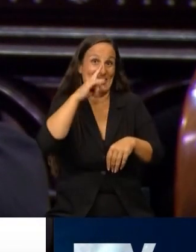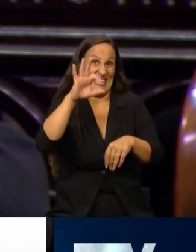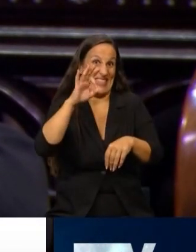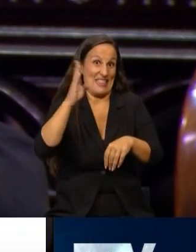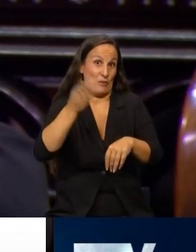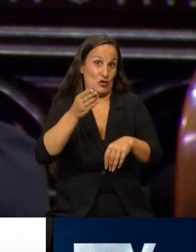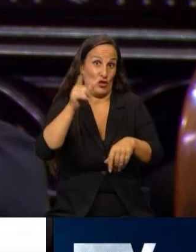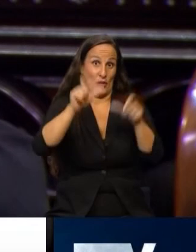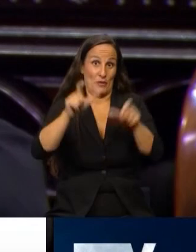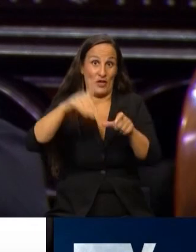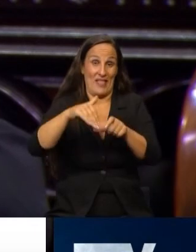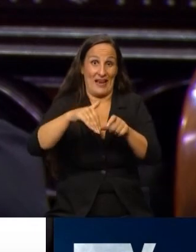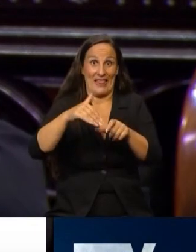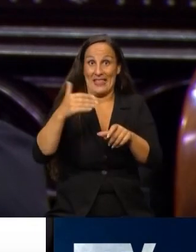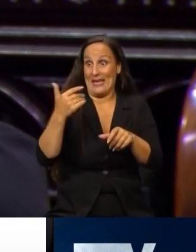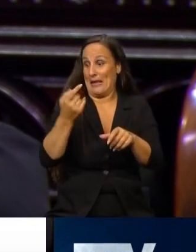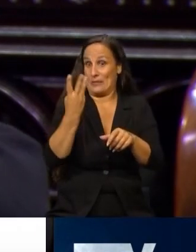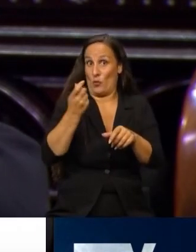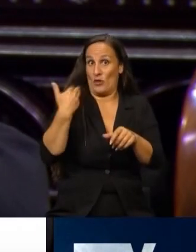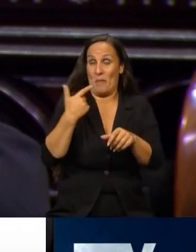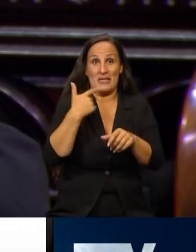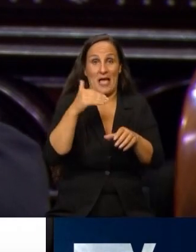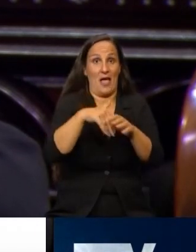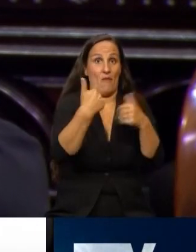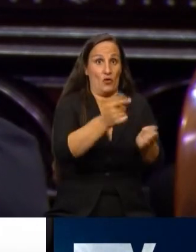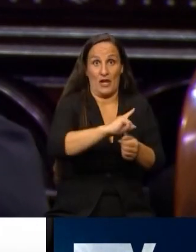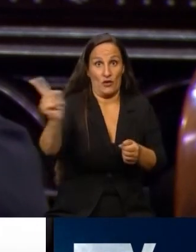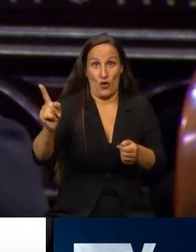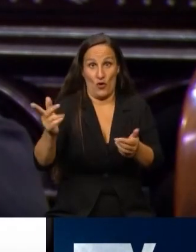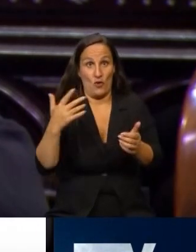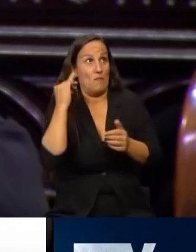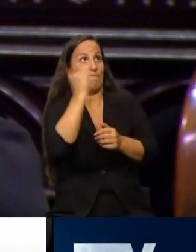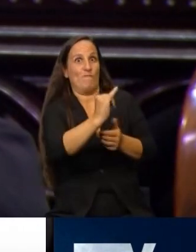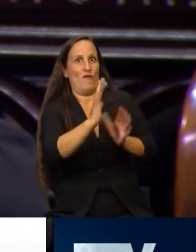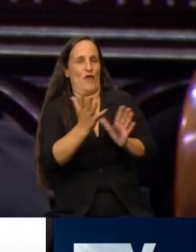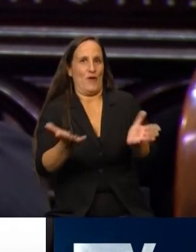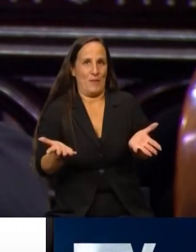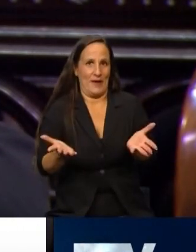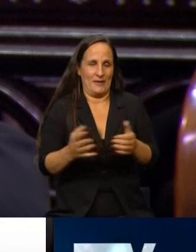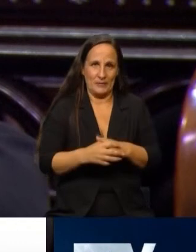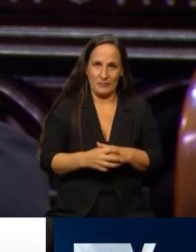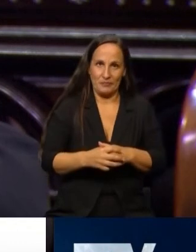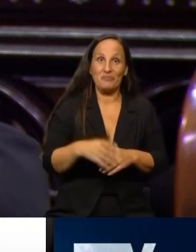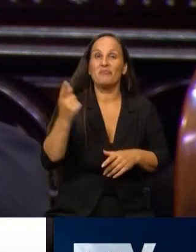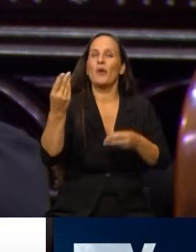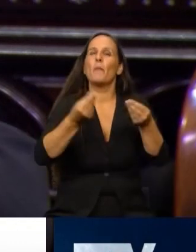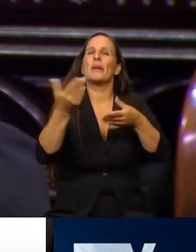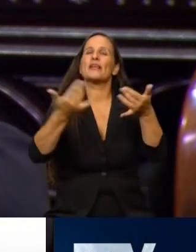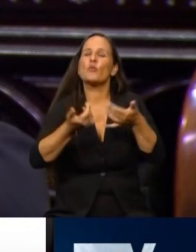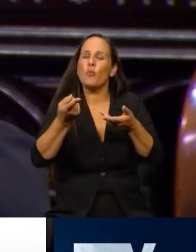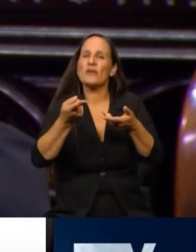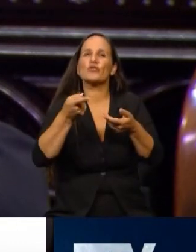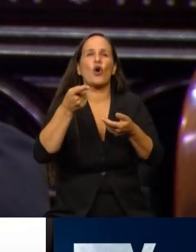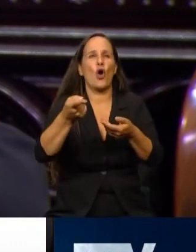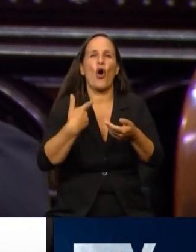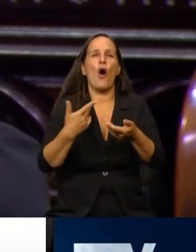4 meses le dijo que no estaba de acuerdo con su rumbo. Tuvo la oportunidad en la discusión del presupuesto que trajo a libro cerrado